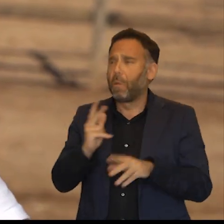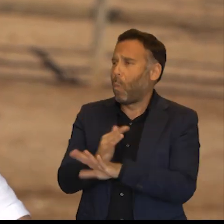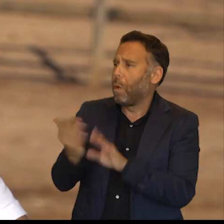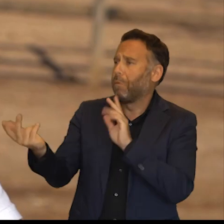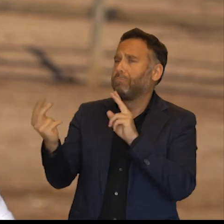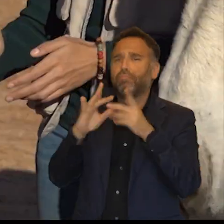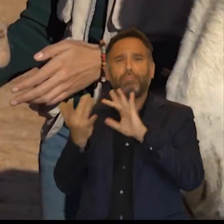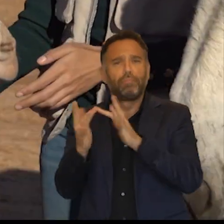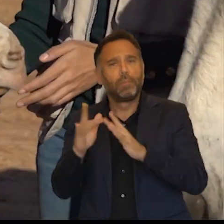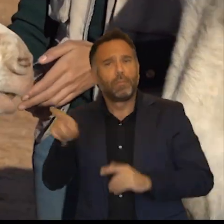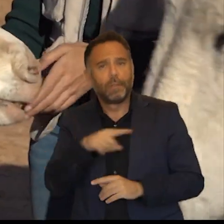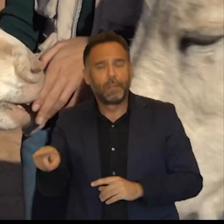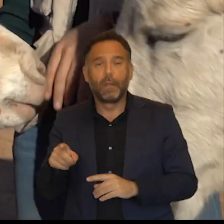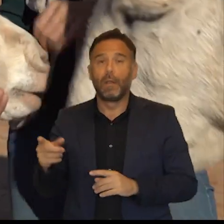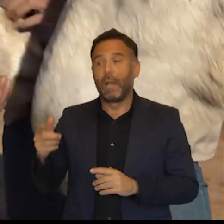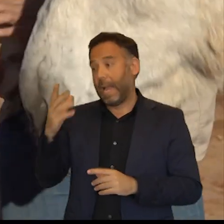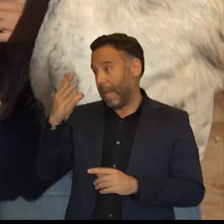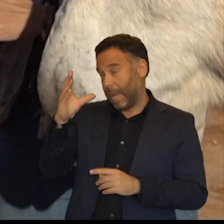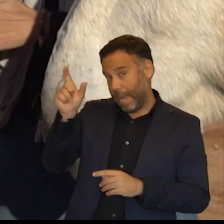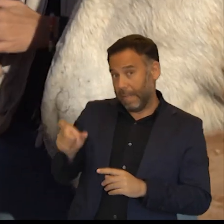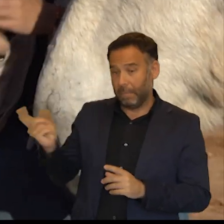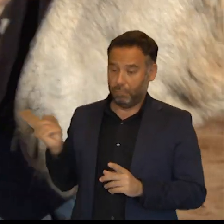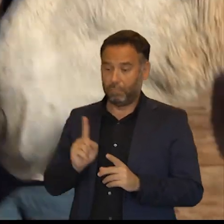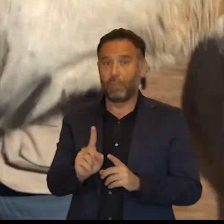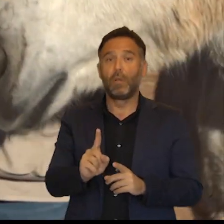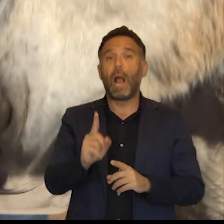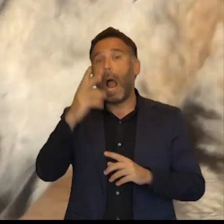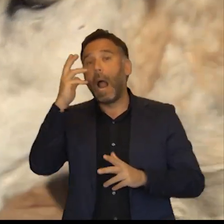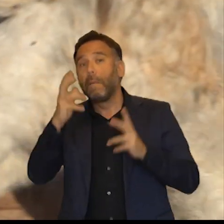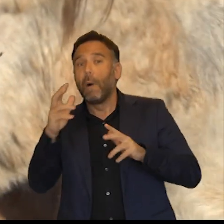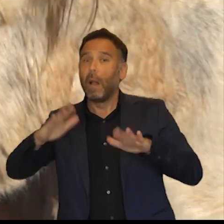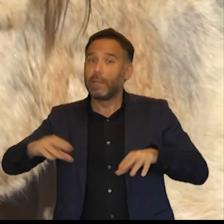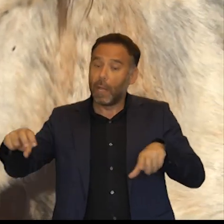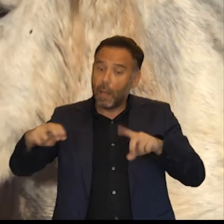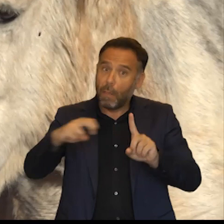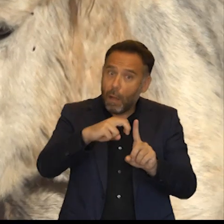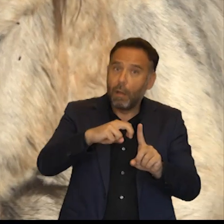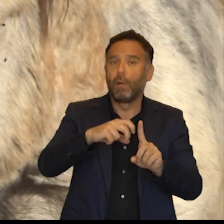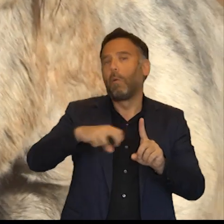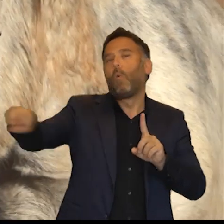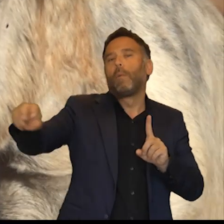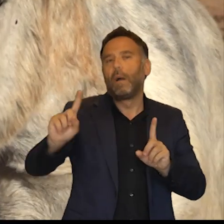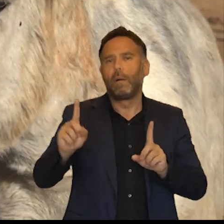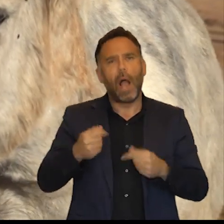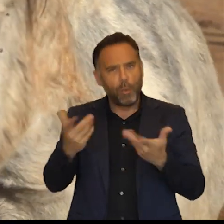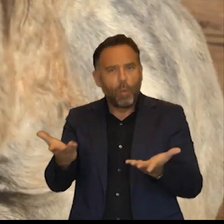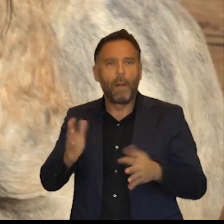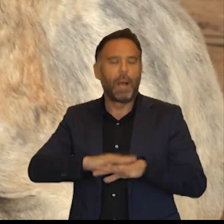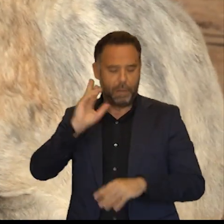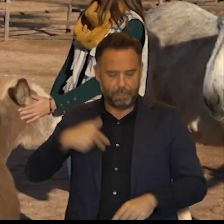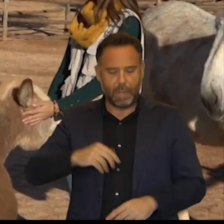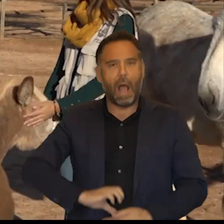de interactuar o no. Metemos a la gente a los prados, el animal elige si quiere estar aquí con nosotros o no. Y ayuda muchísimo a mejorar la